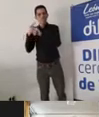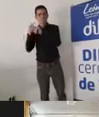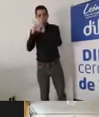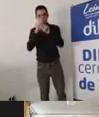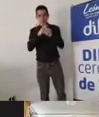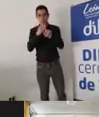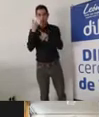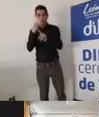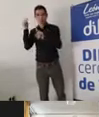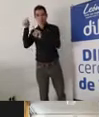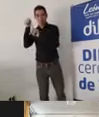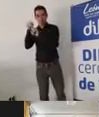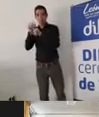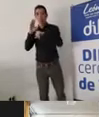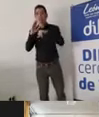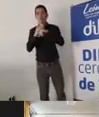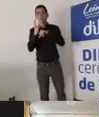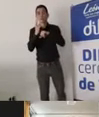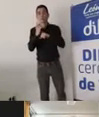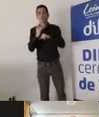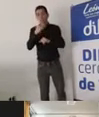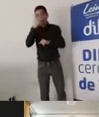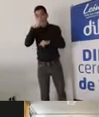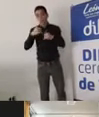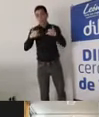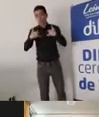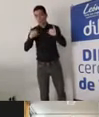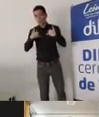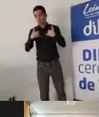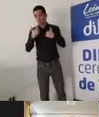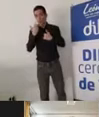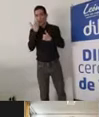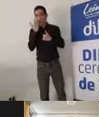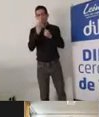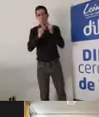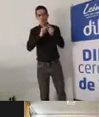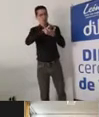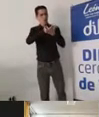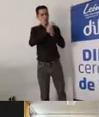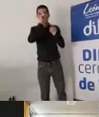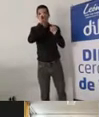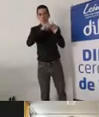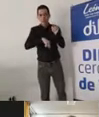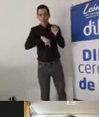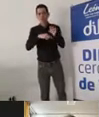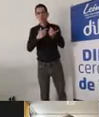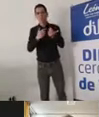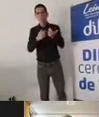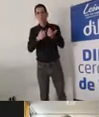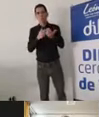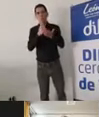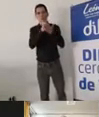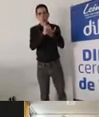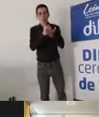cambio, para enfrentar la crisis climática, para cerrar brechas de inequidad y sobre todo para hacer sentir su voz en